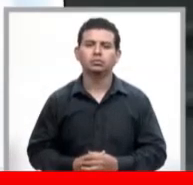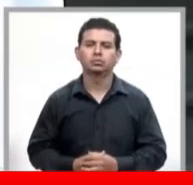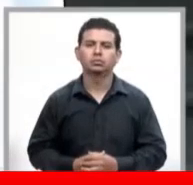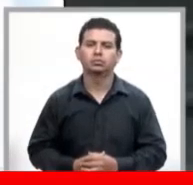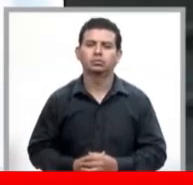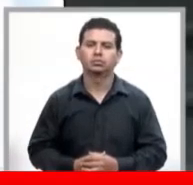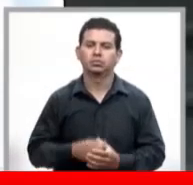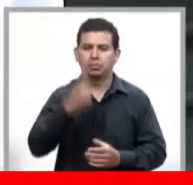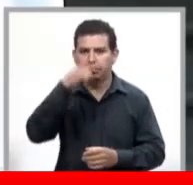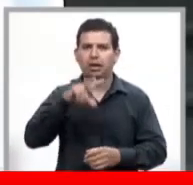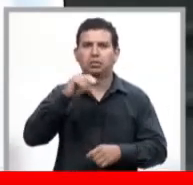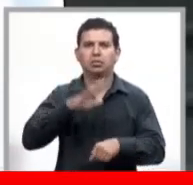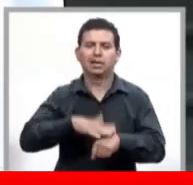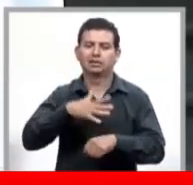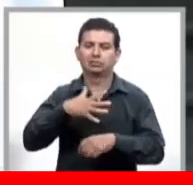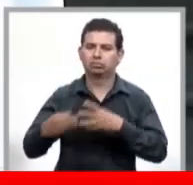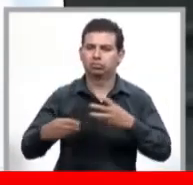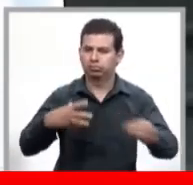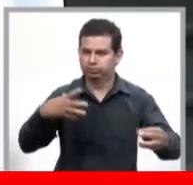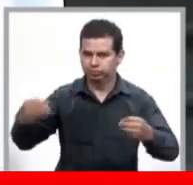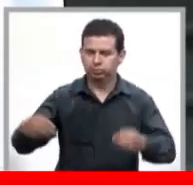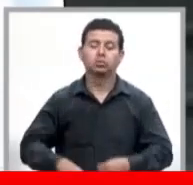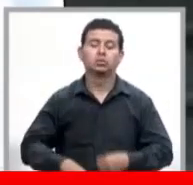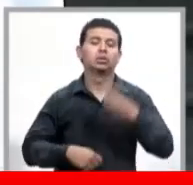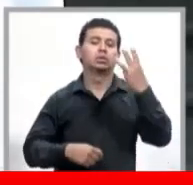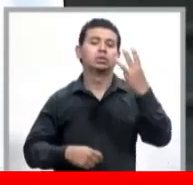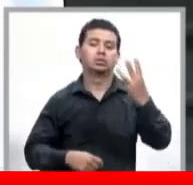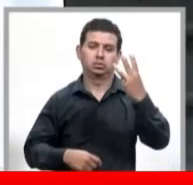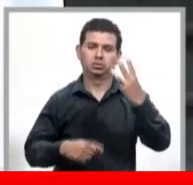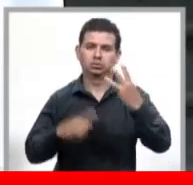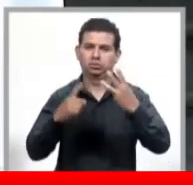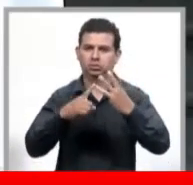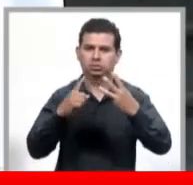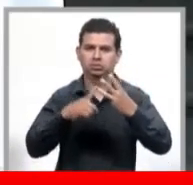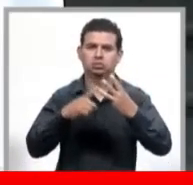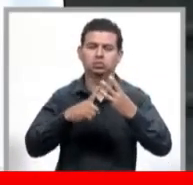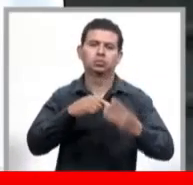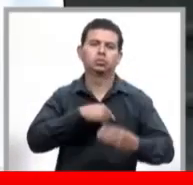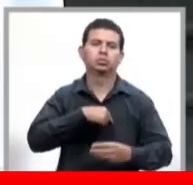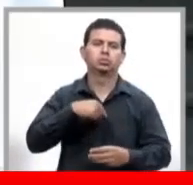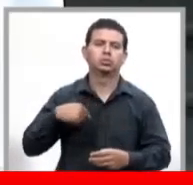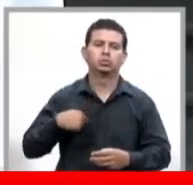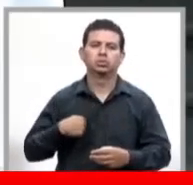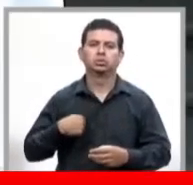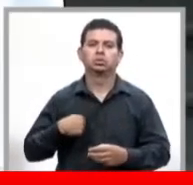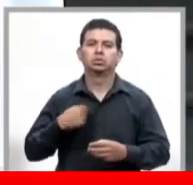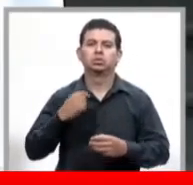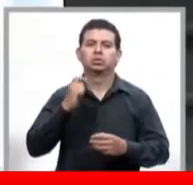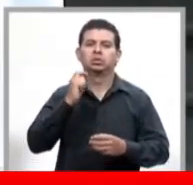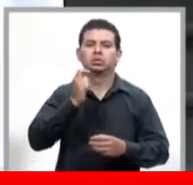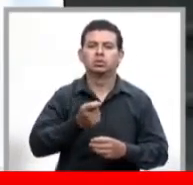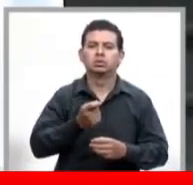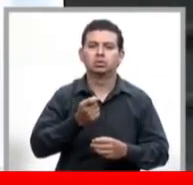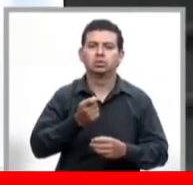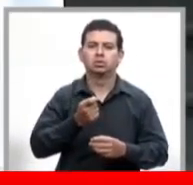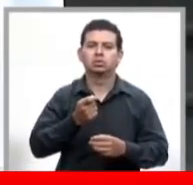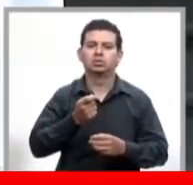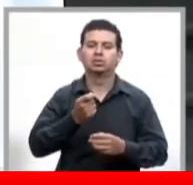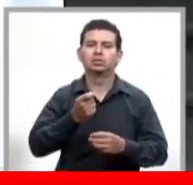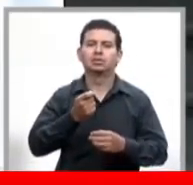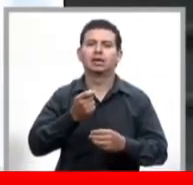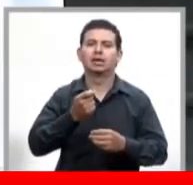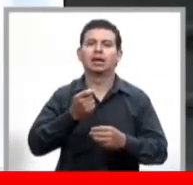el contagio. Tercero, también estaremos reduciendo la movilidad, que es otro de